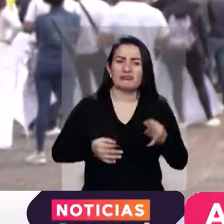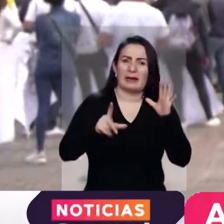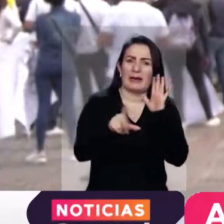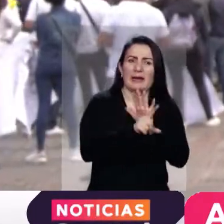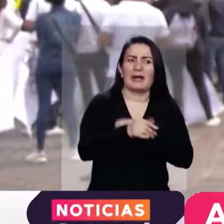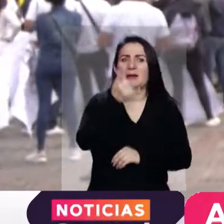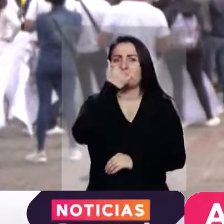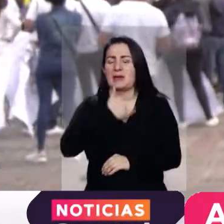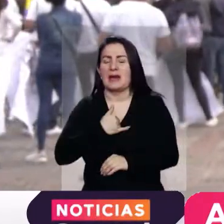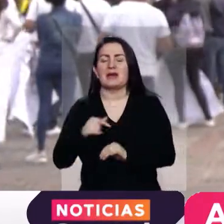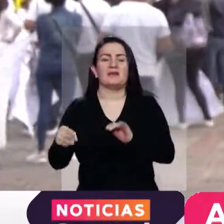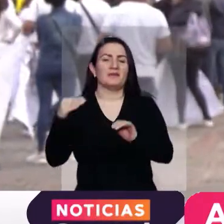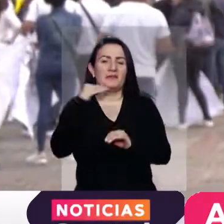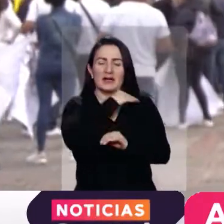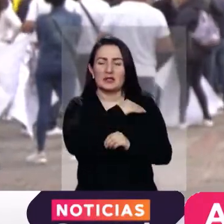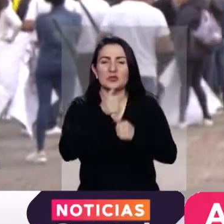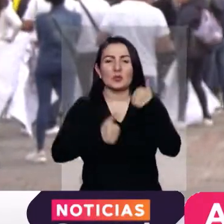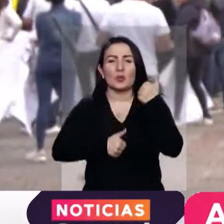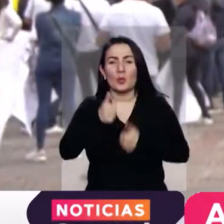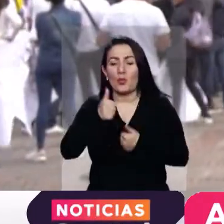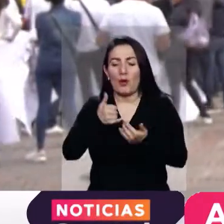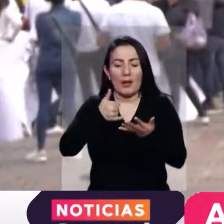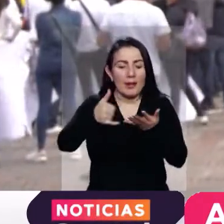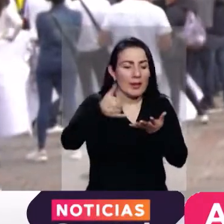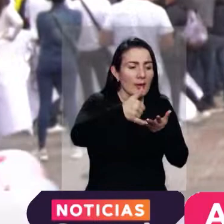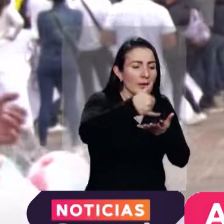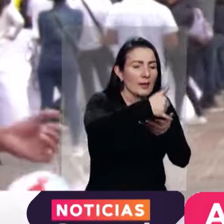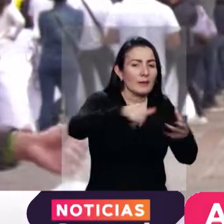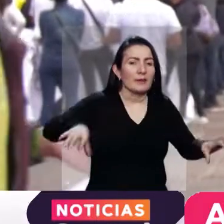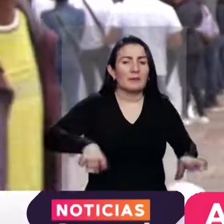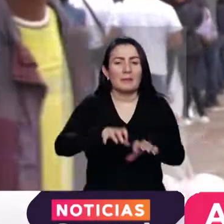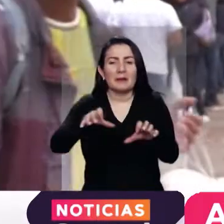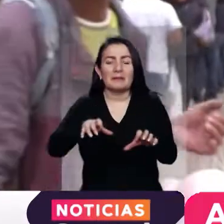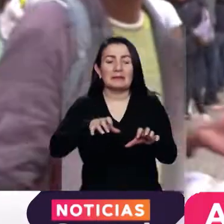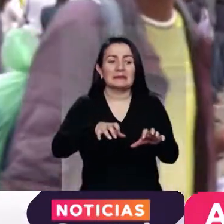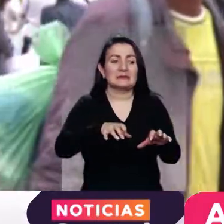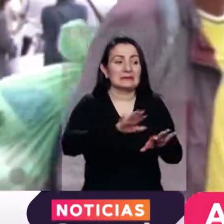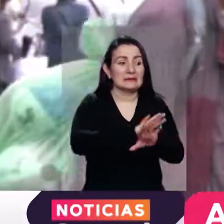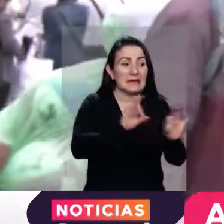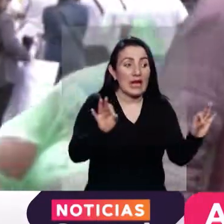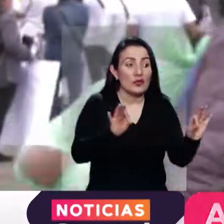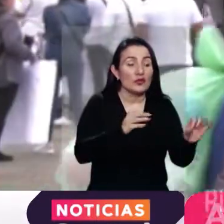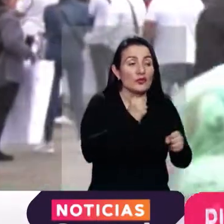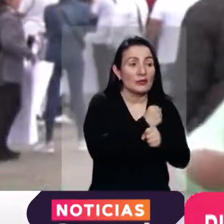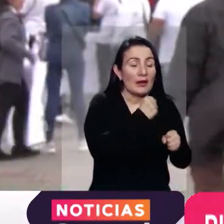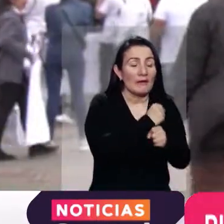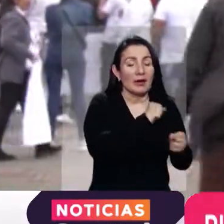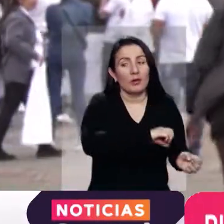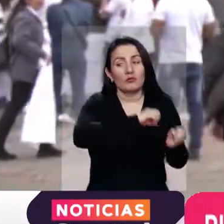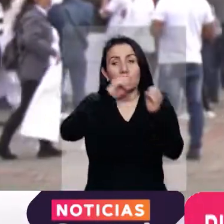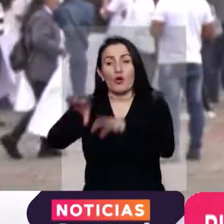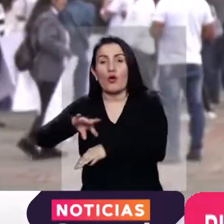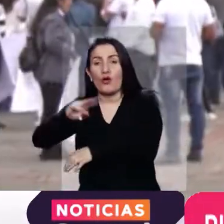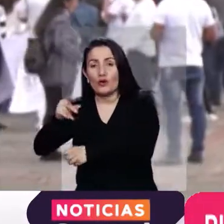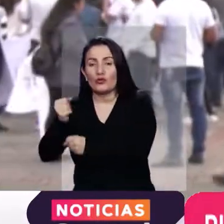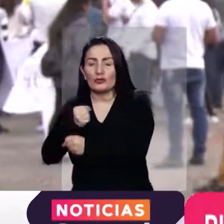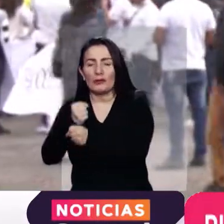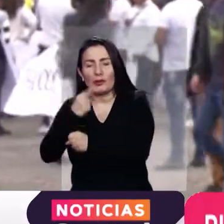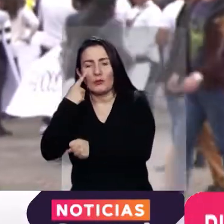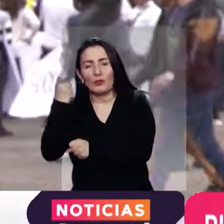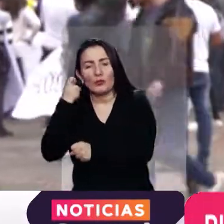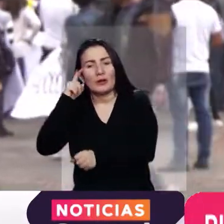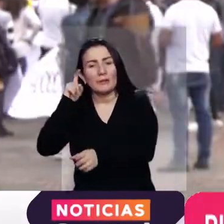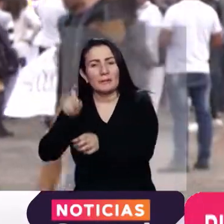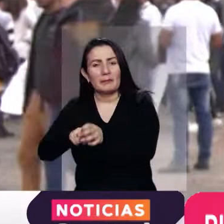ilegales. Y dos, se definan las líneas de fomento y de alternatividad económica conjuntamente con estos sectores, en aras